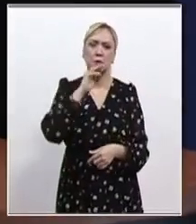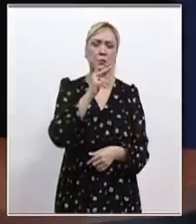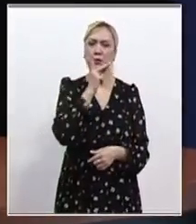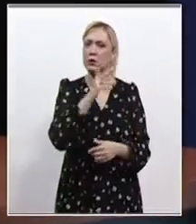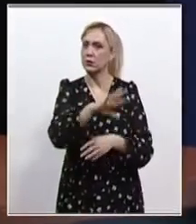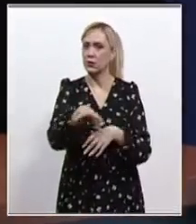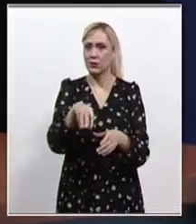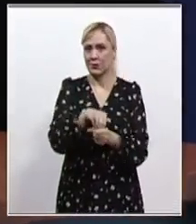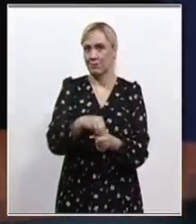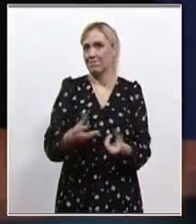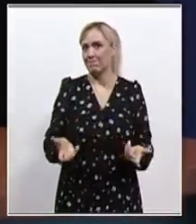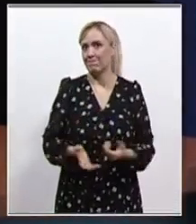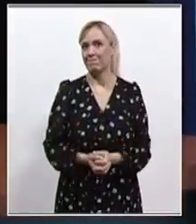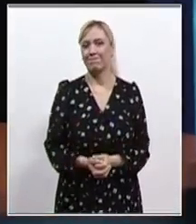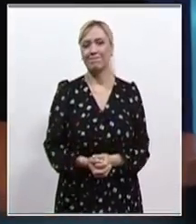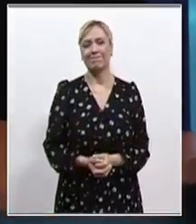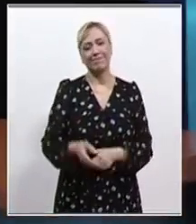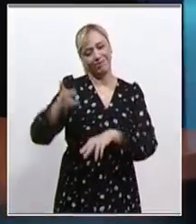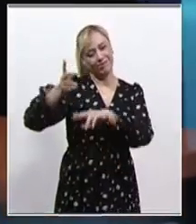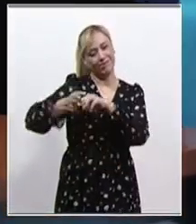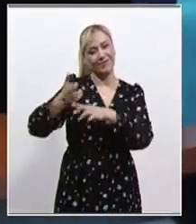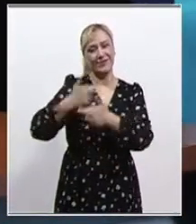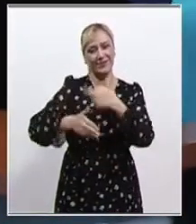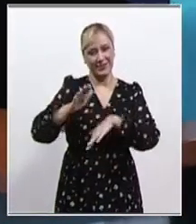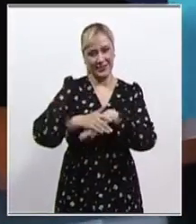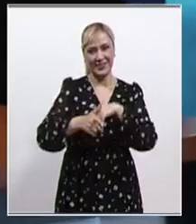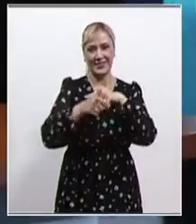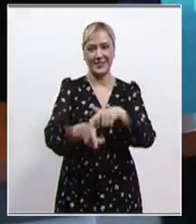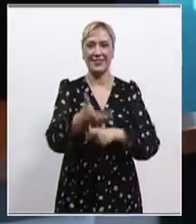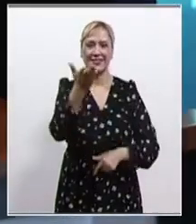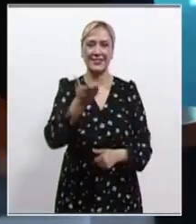Es momento de hacer una pausa, pero continuamos con más información.